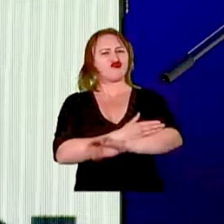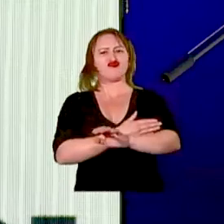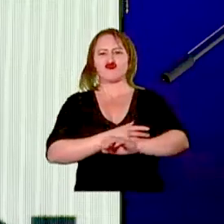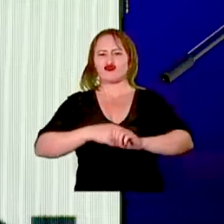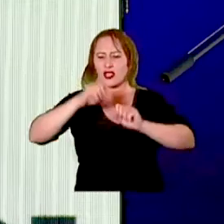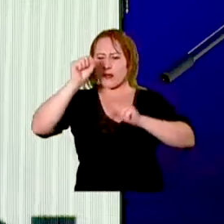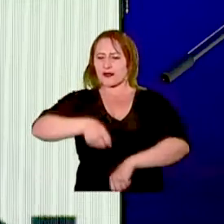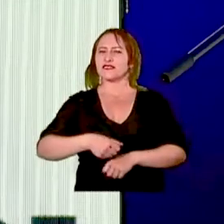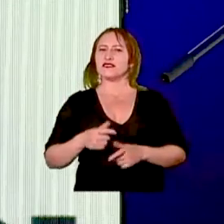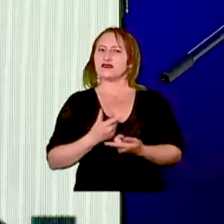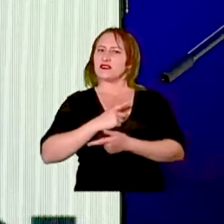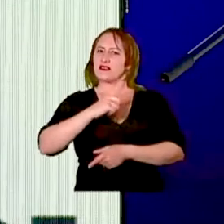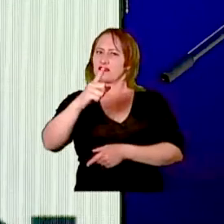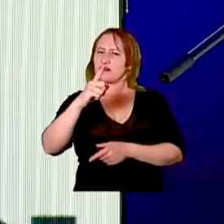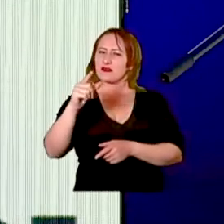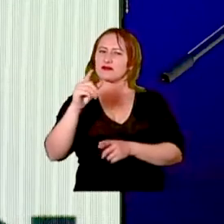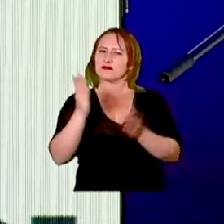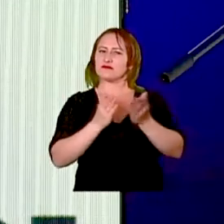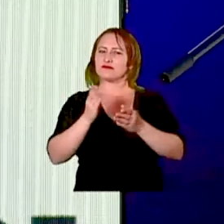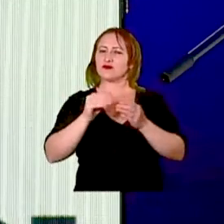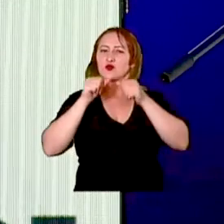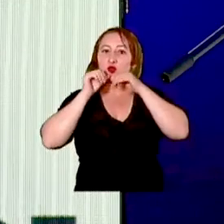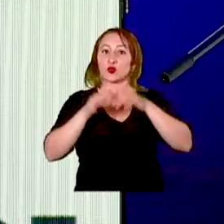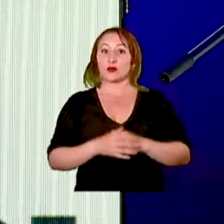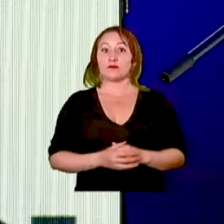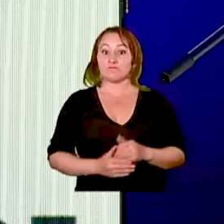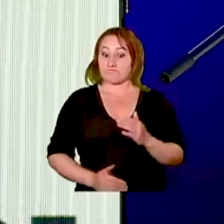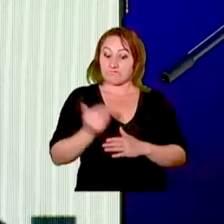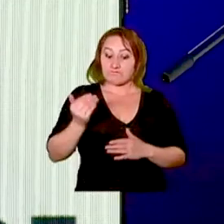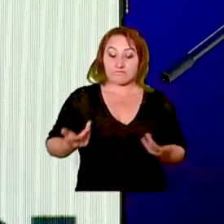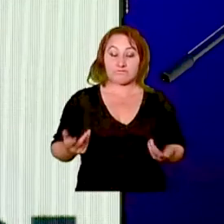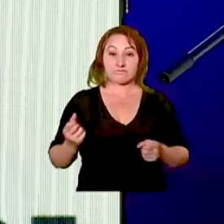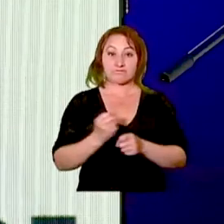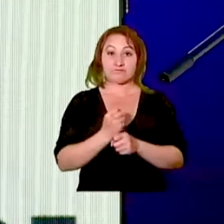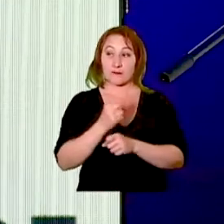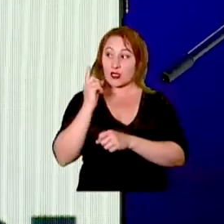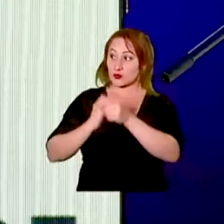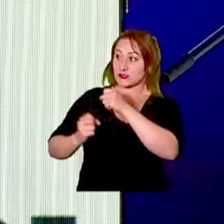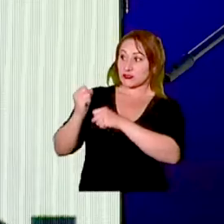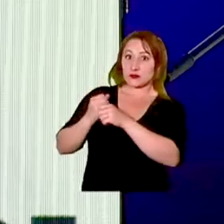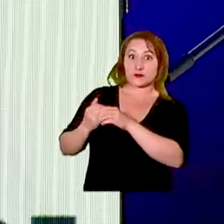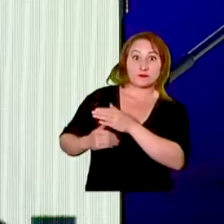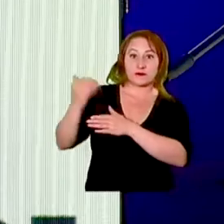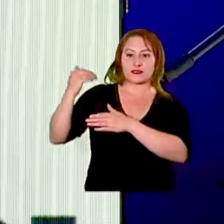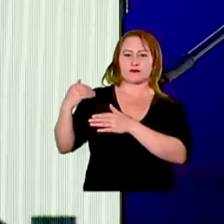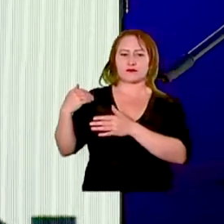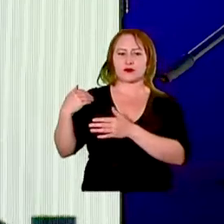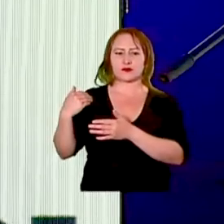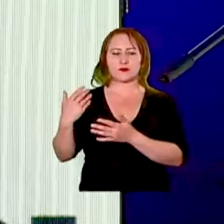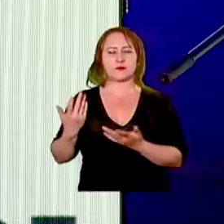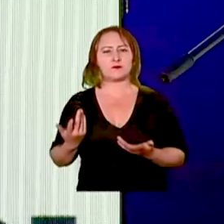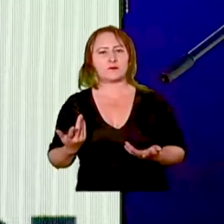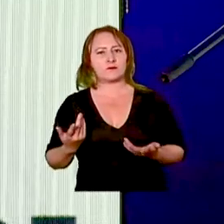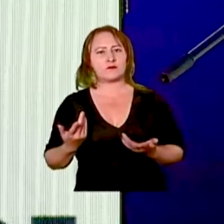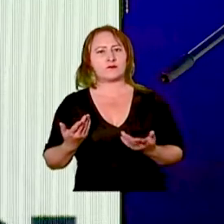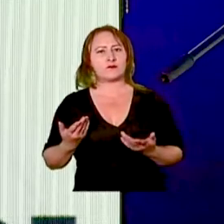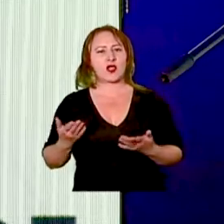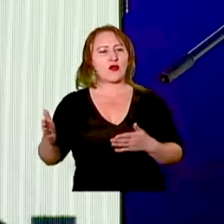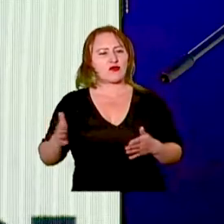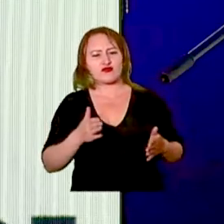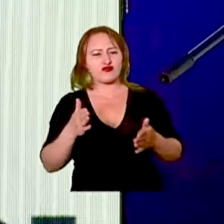mujeres líderes en el servicio público. Comenzamos entonces este trabajo el año pasado con plantear